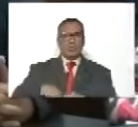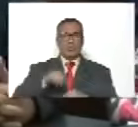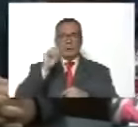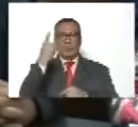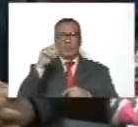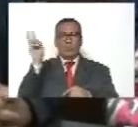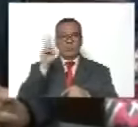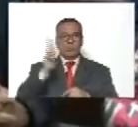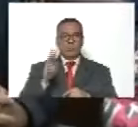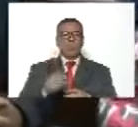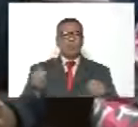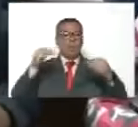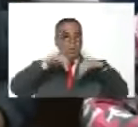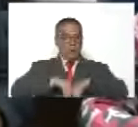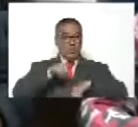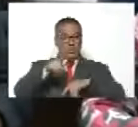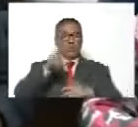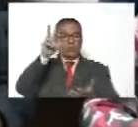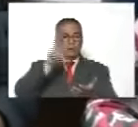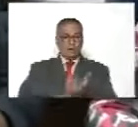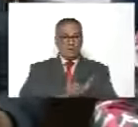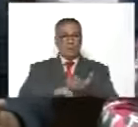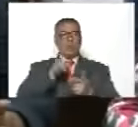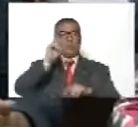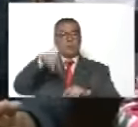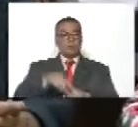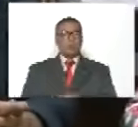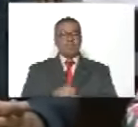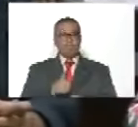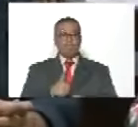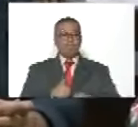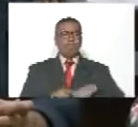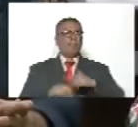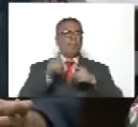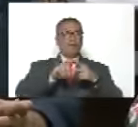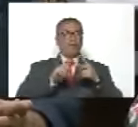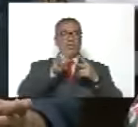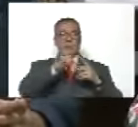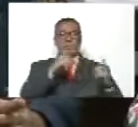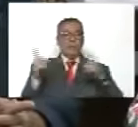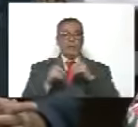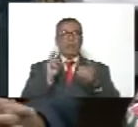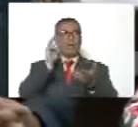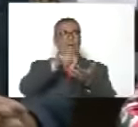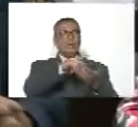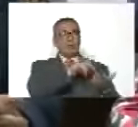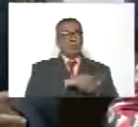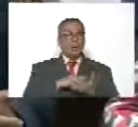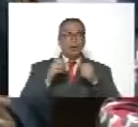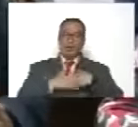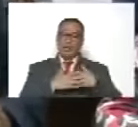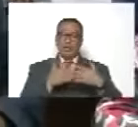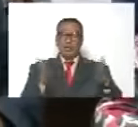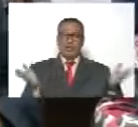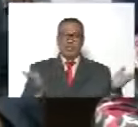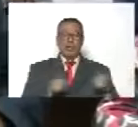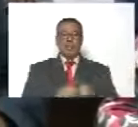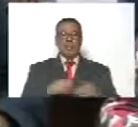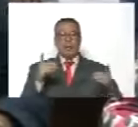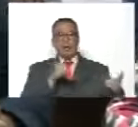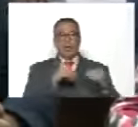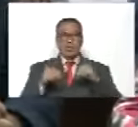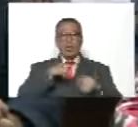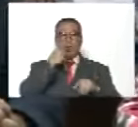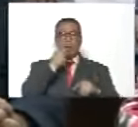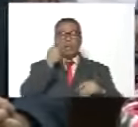Venezuela, estamos de acuerdo con aprobar esta ley también en su segunda discusión, porque hemos participado abiertamente en el debate en la Comisión